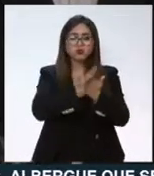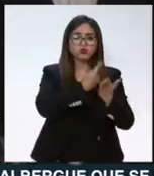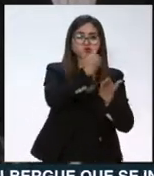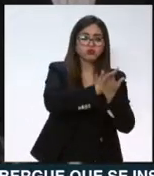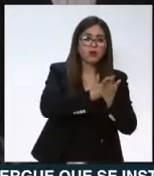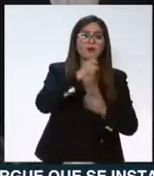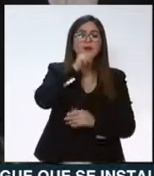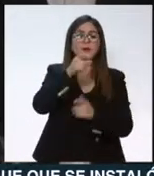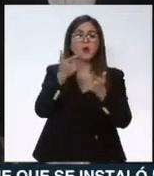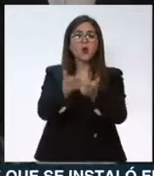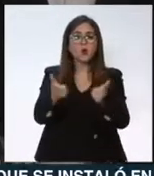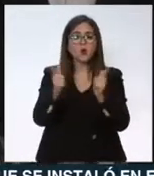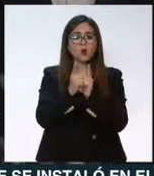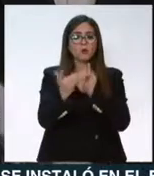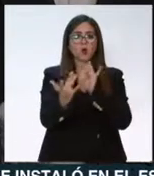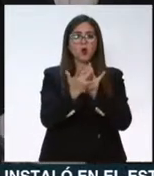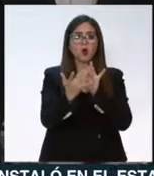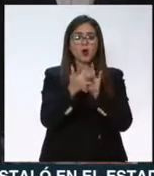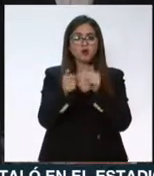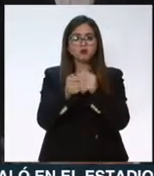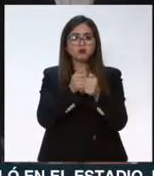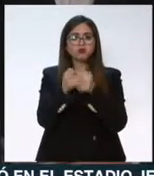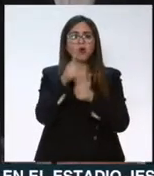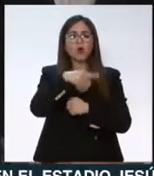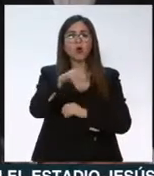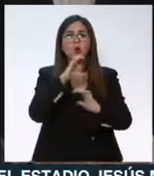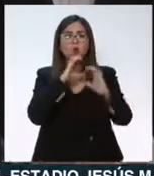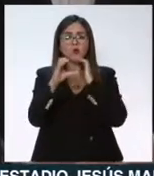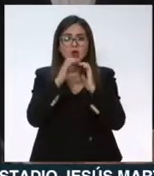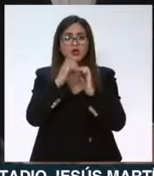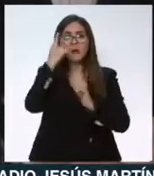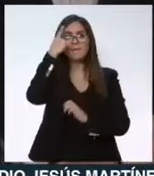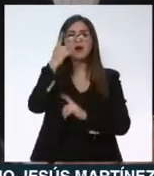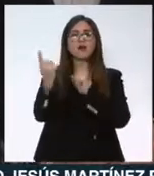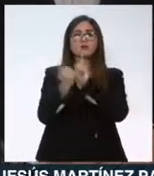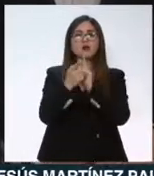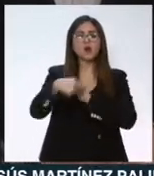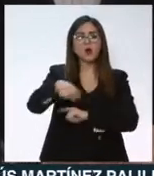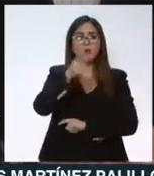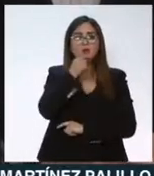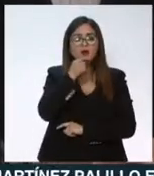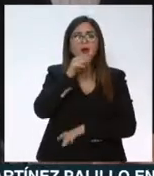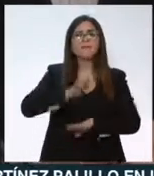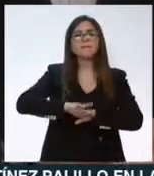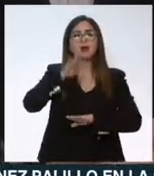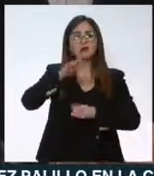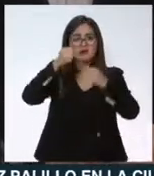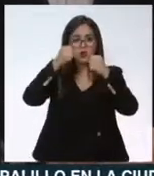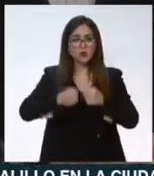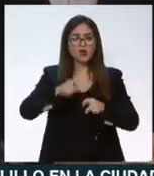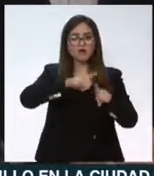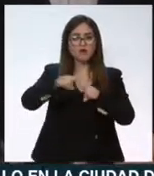de comunicación y esto permite pues mayor comunicación con su policía y mayor seguridad en cada uno